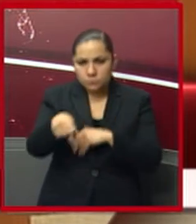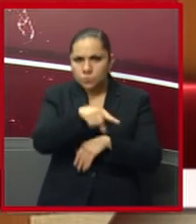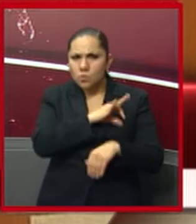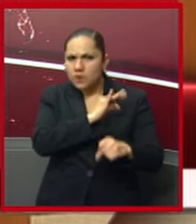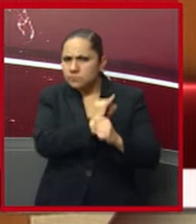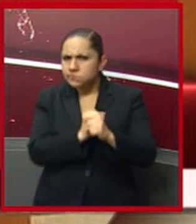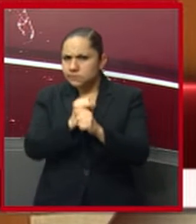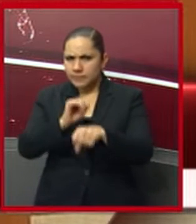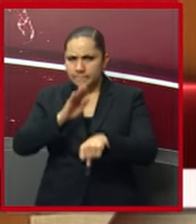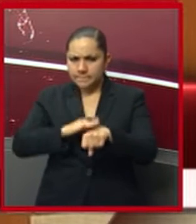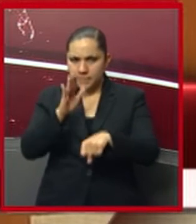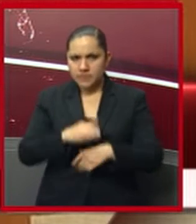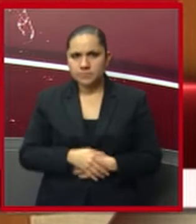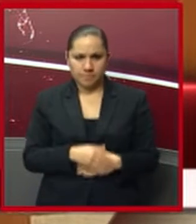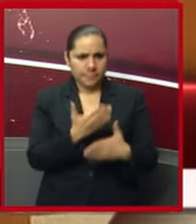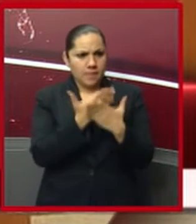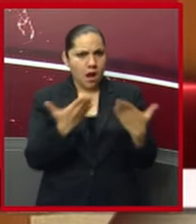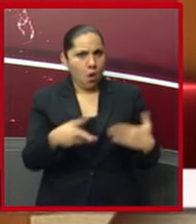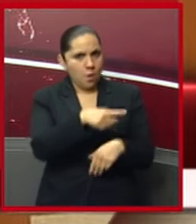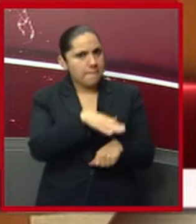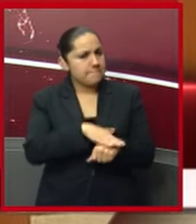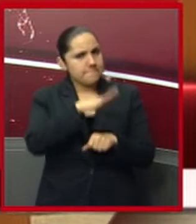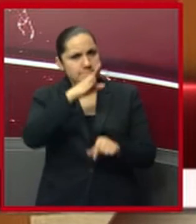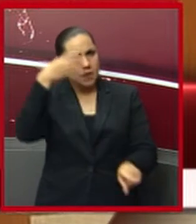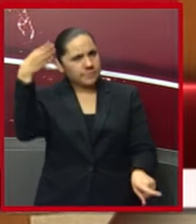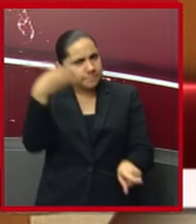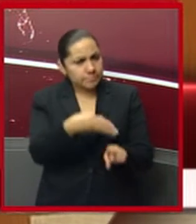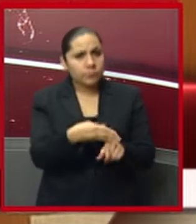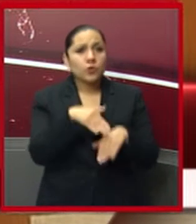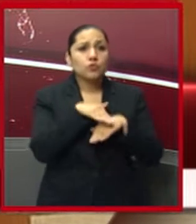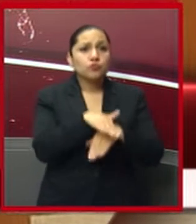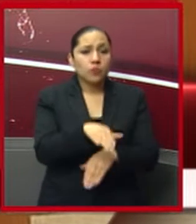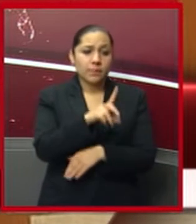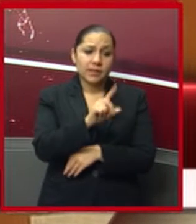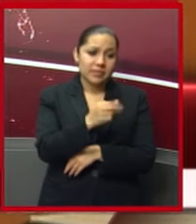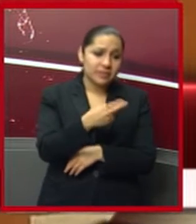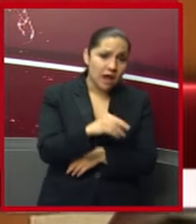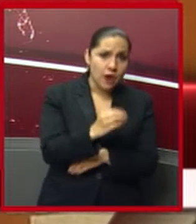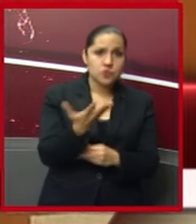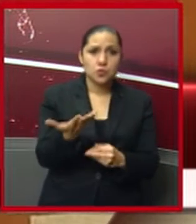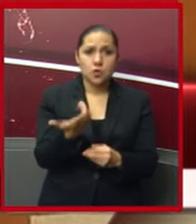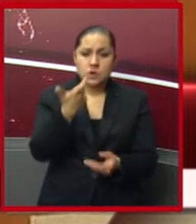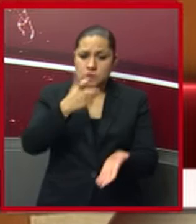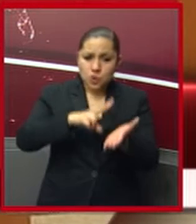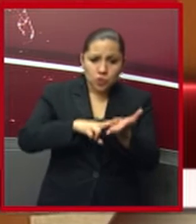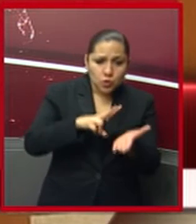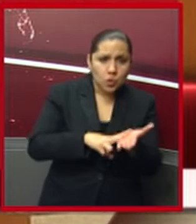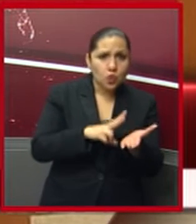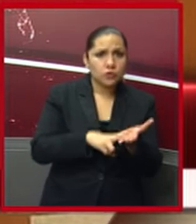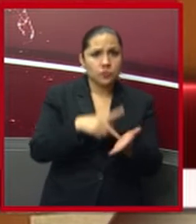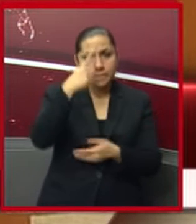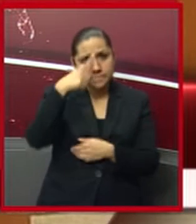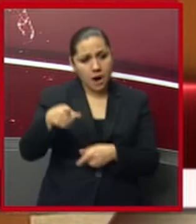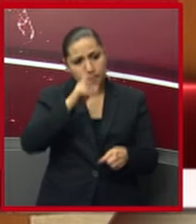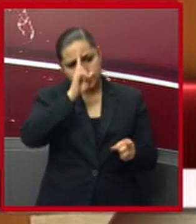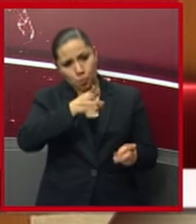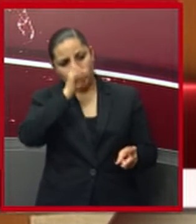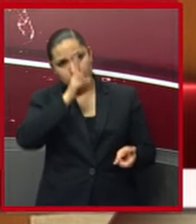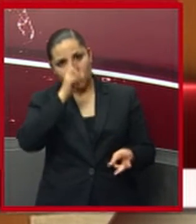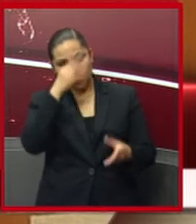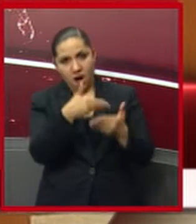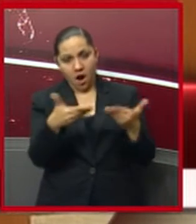especial énfasis en los daños y costos que ha ocasionado el régimen